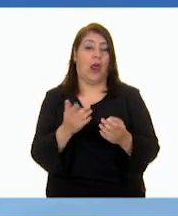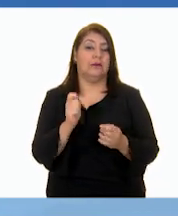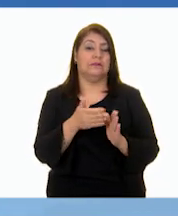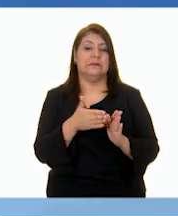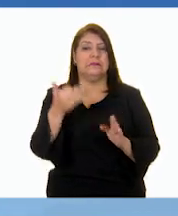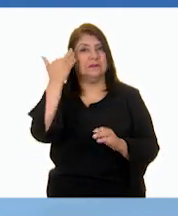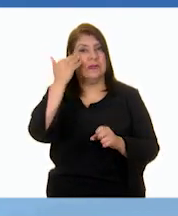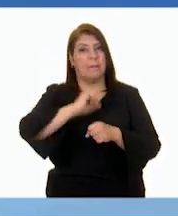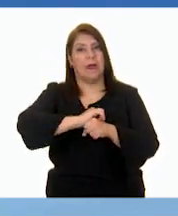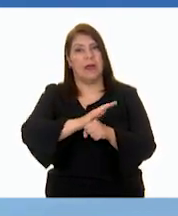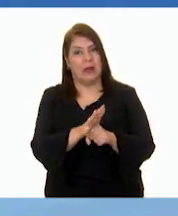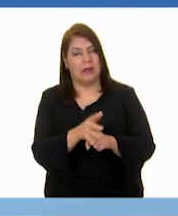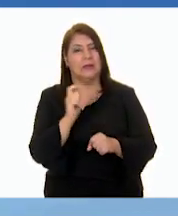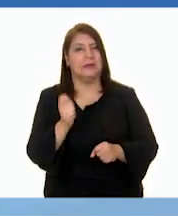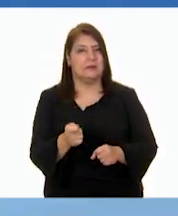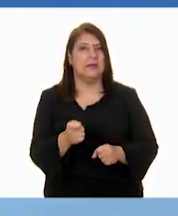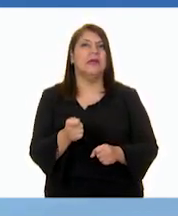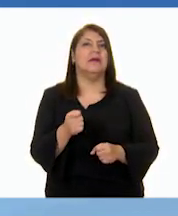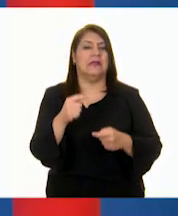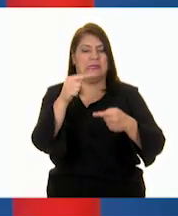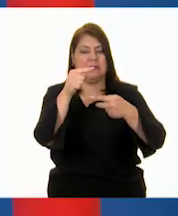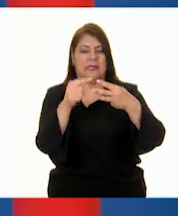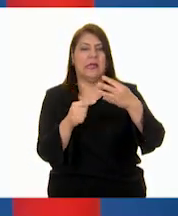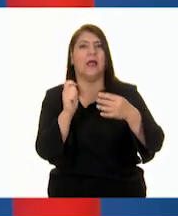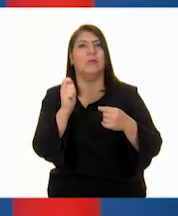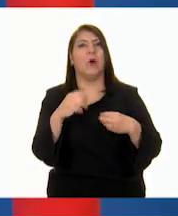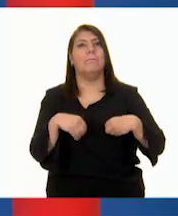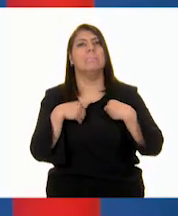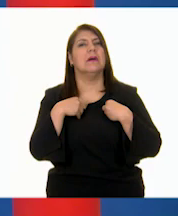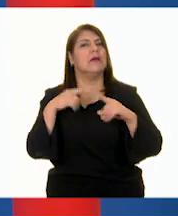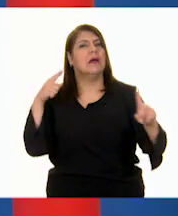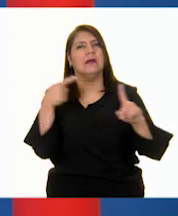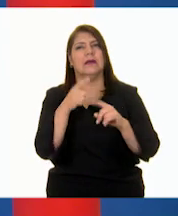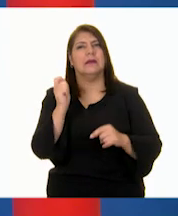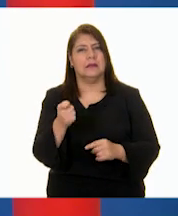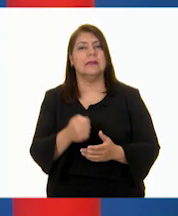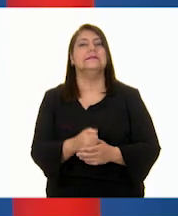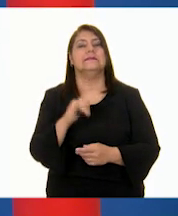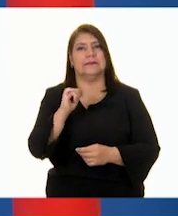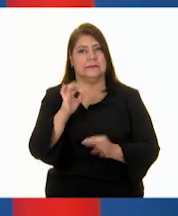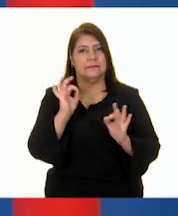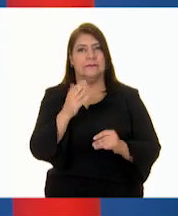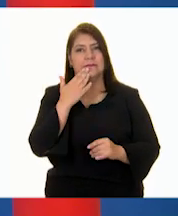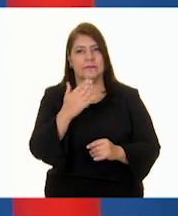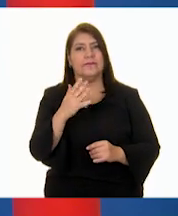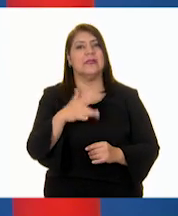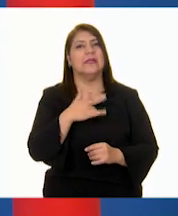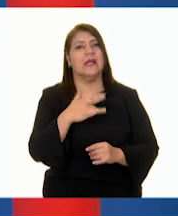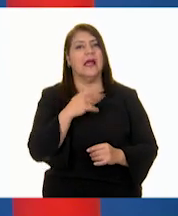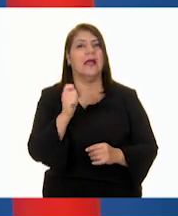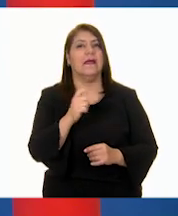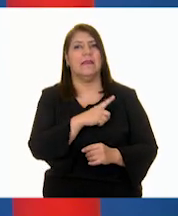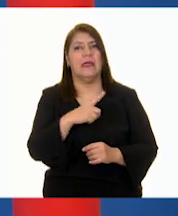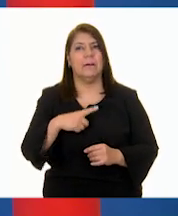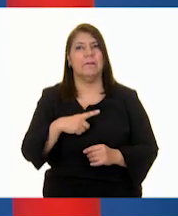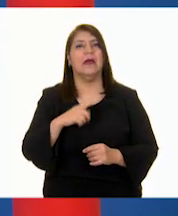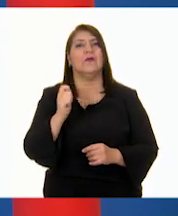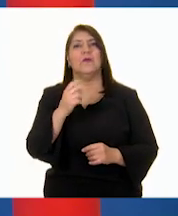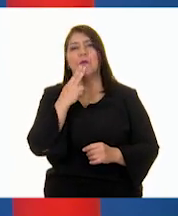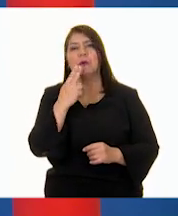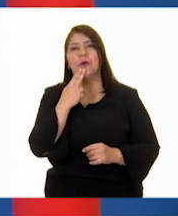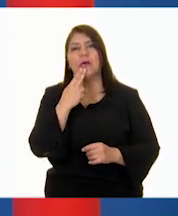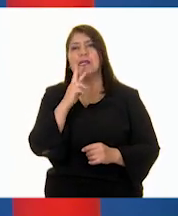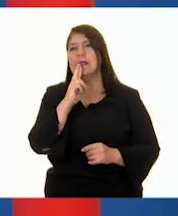4 aspectos de su vida. Exacto, Ton. Y también elegimos solo utilizar respuestas cerradas,